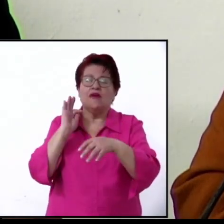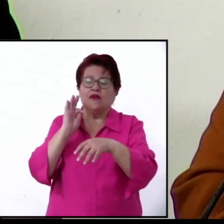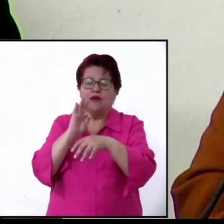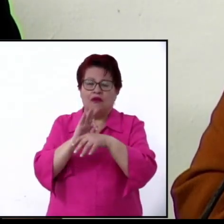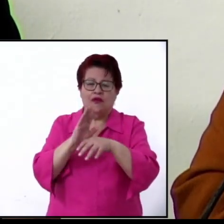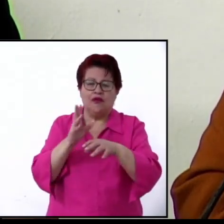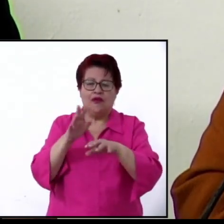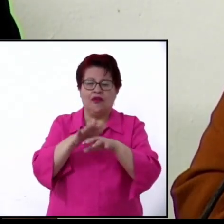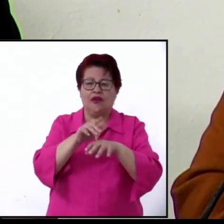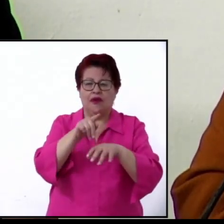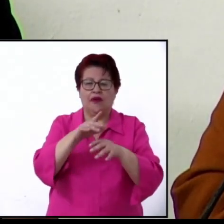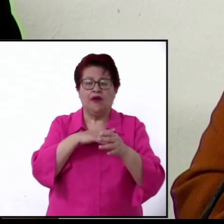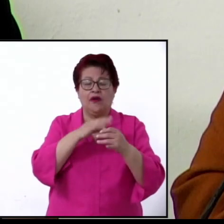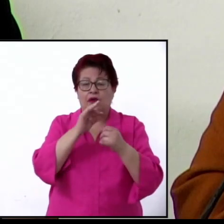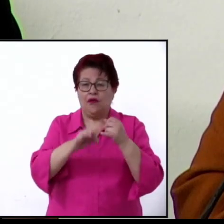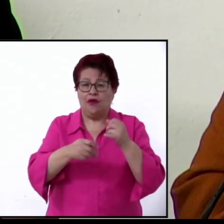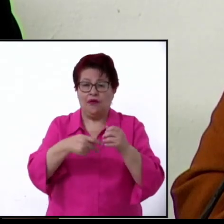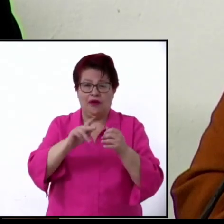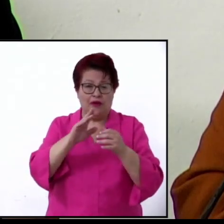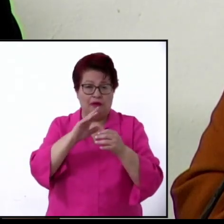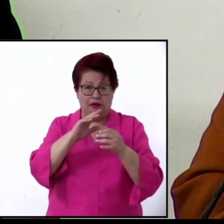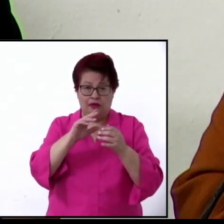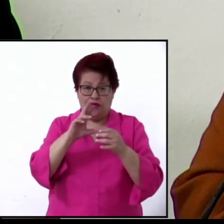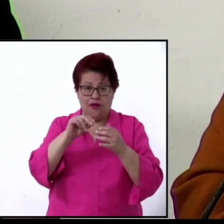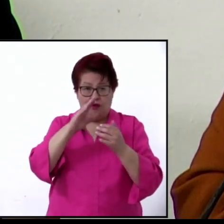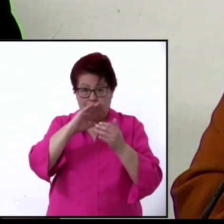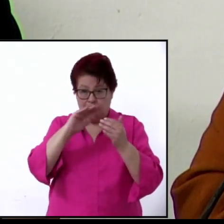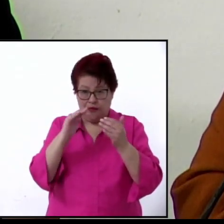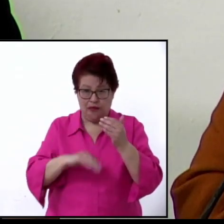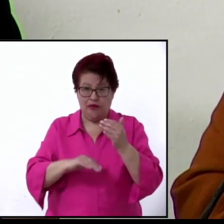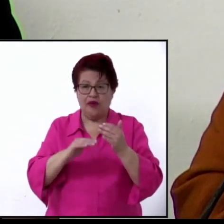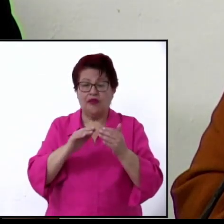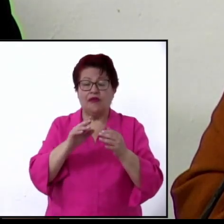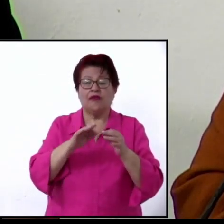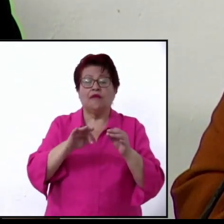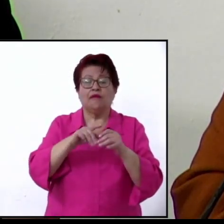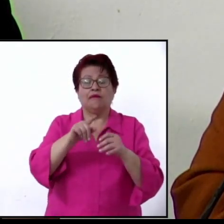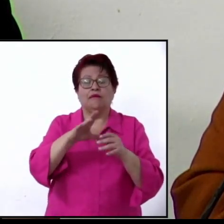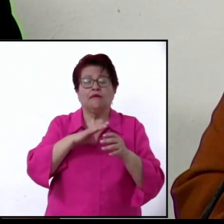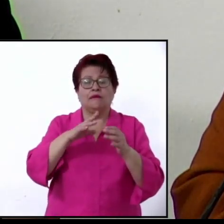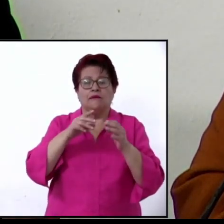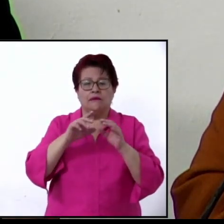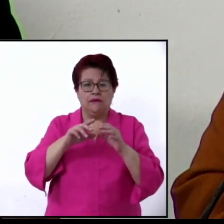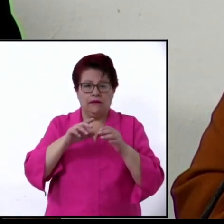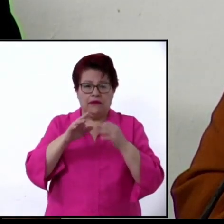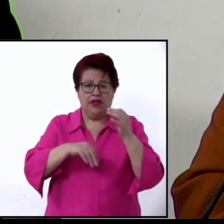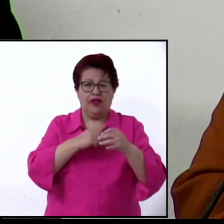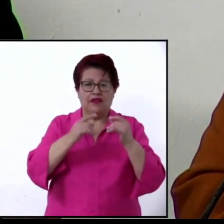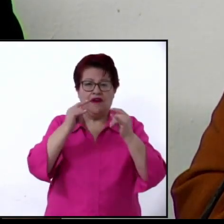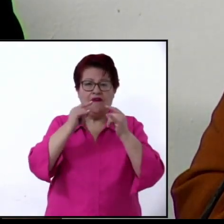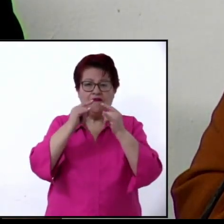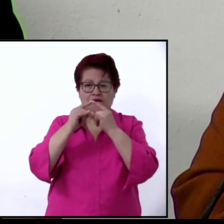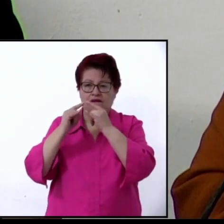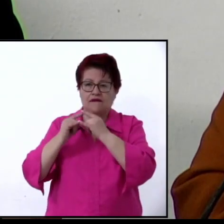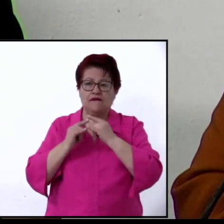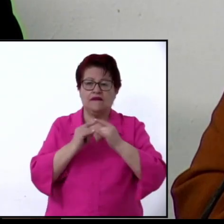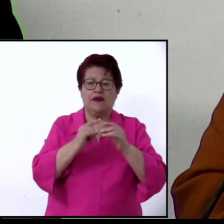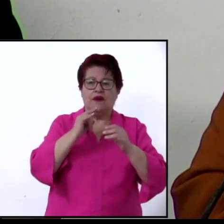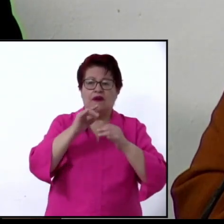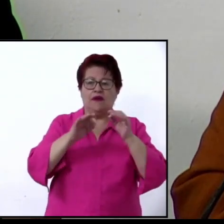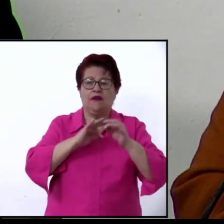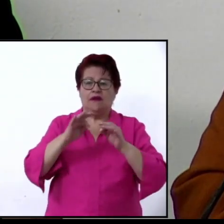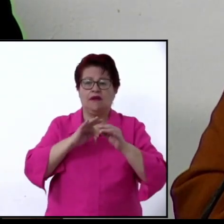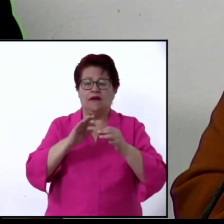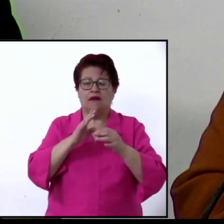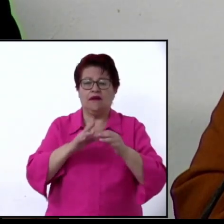integral. Por último, pero no menos importante, debemos destacar la importancia de las ferias del empleo y cómo estas se han